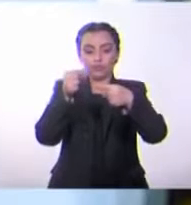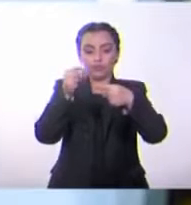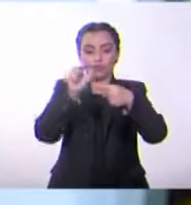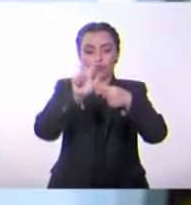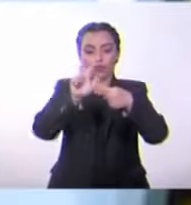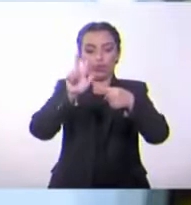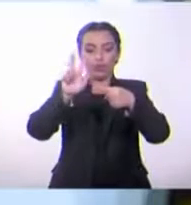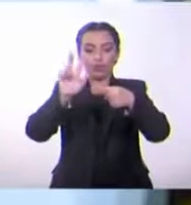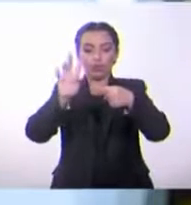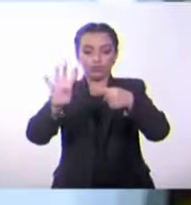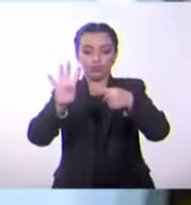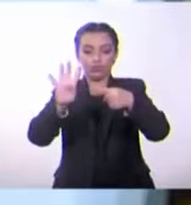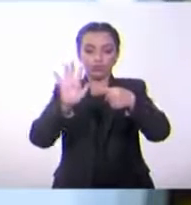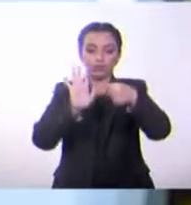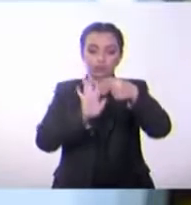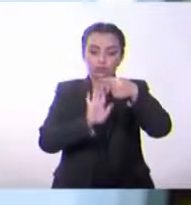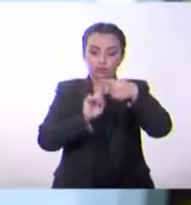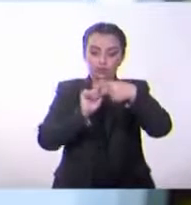58.44 gramos sobre mol.